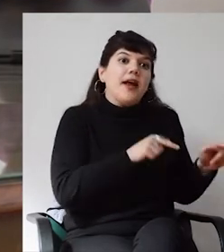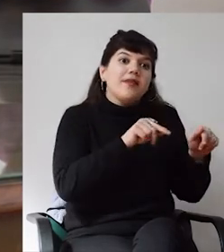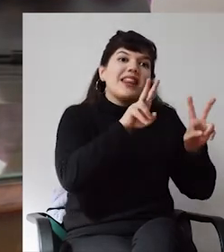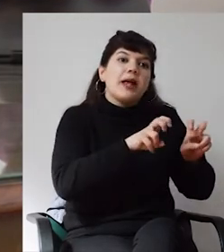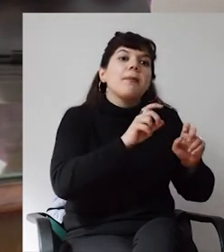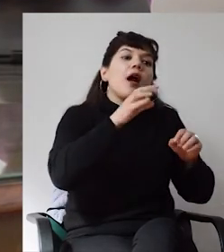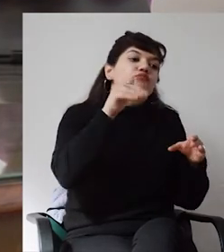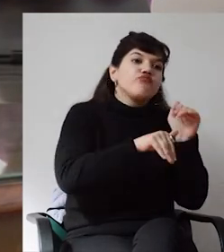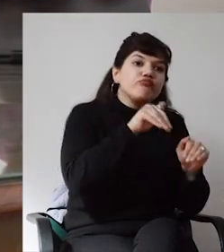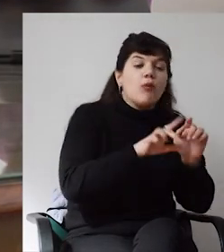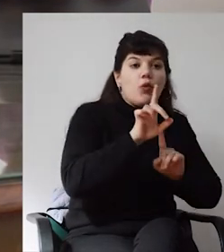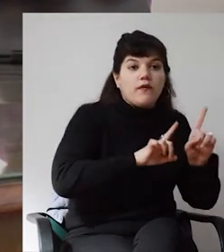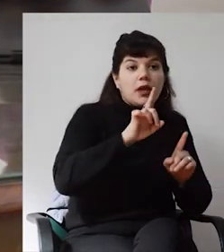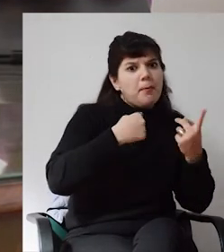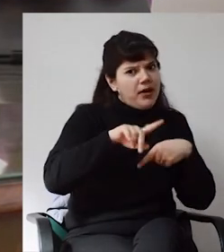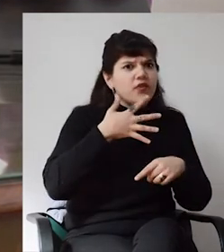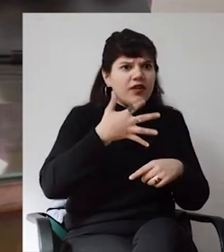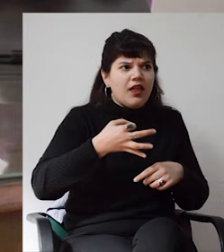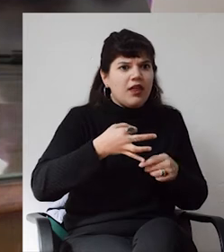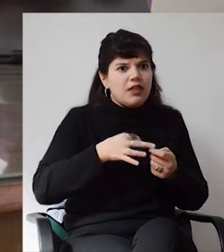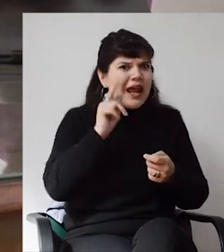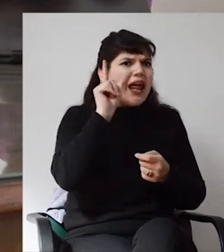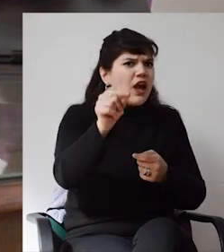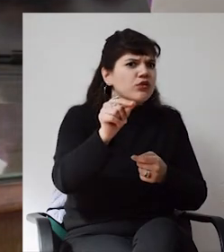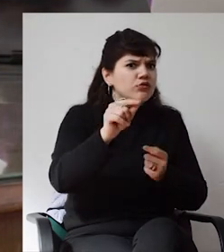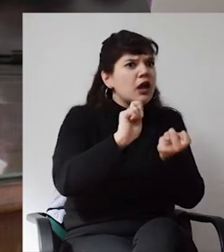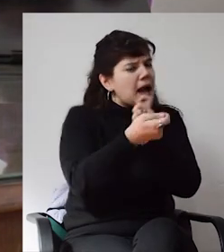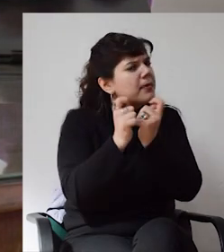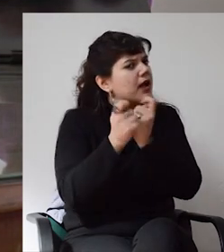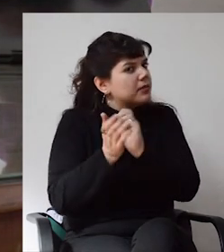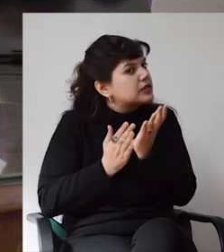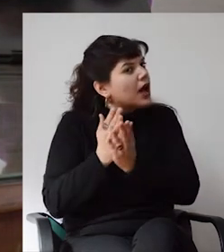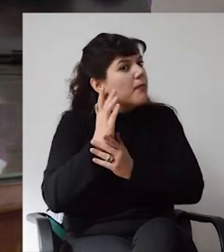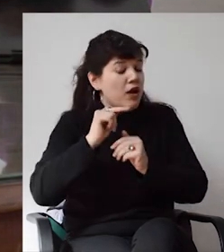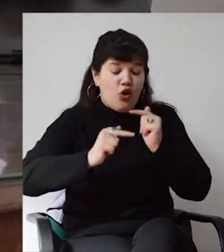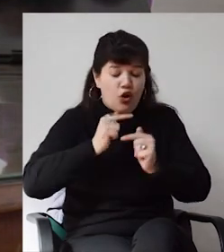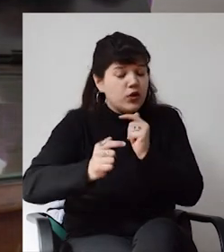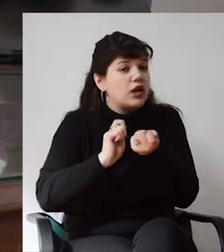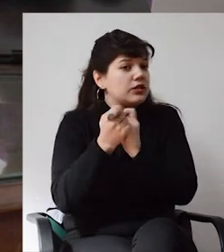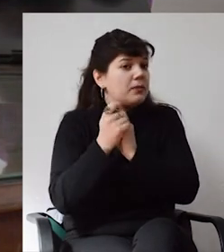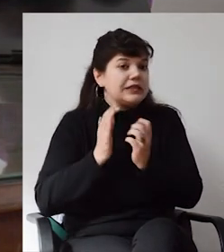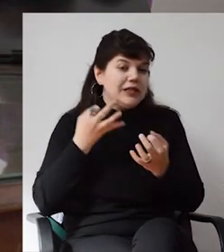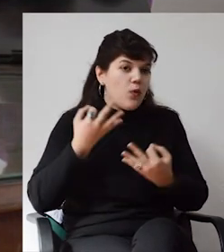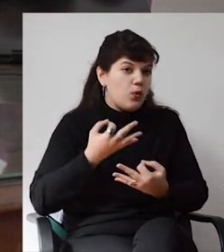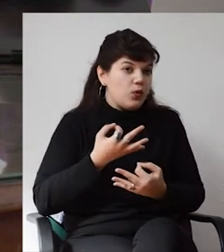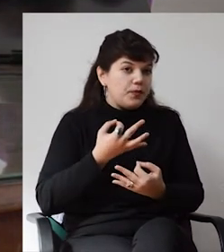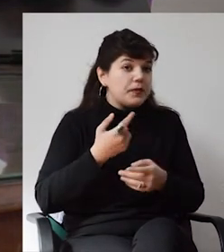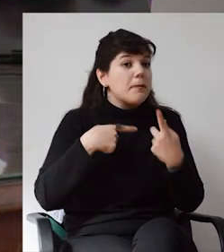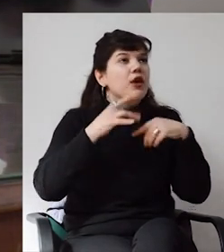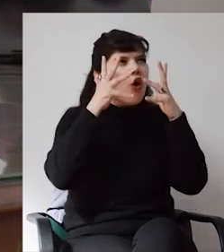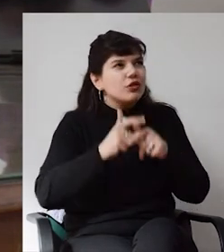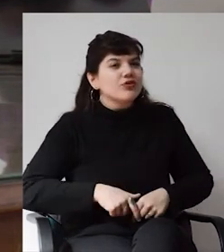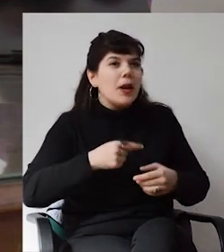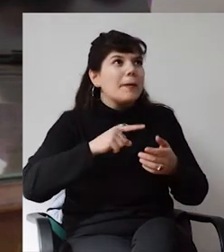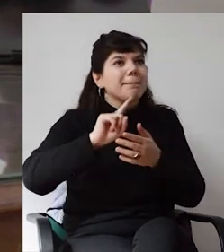previa a la dimensión universitaria y que va lejos, y que ha mutado y que va a seguir mutando. El organizador